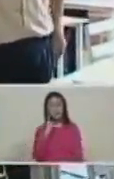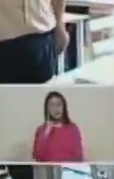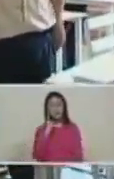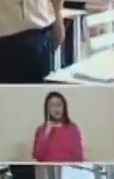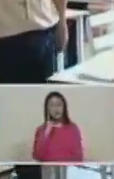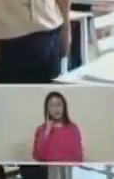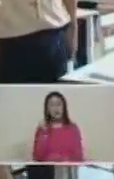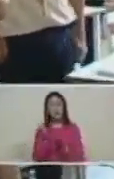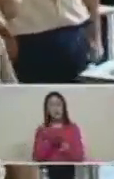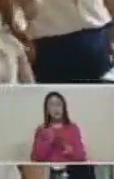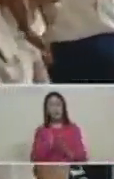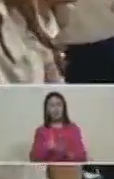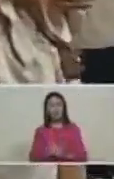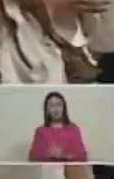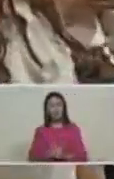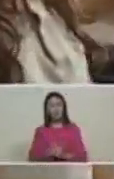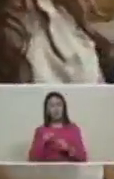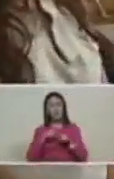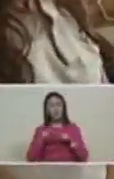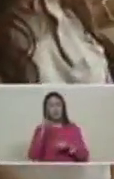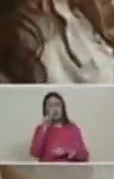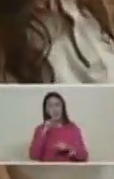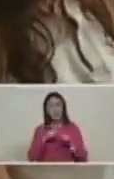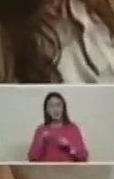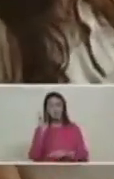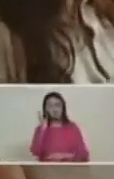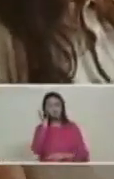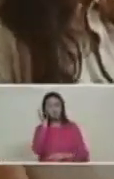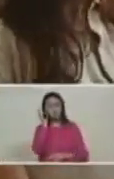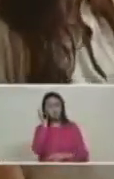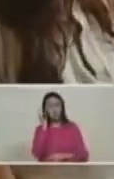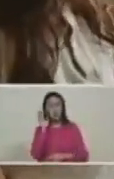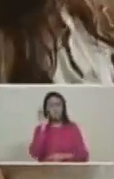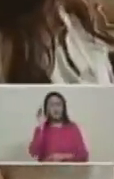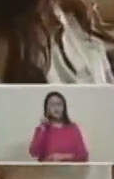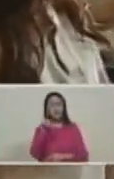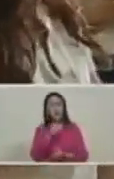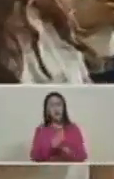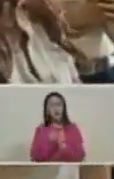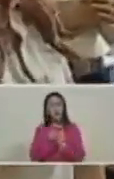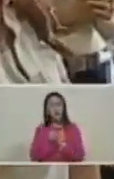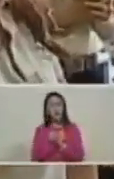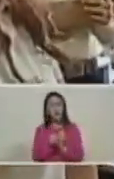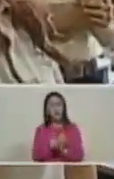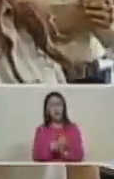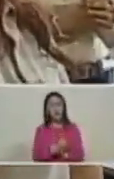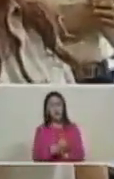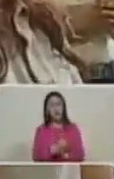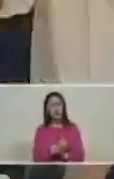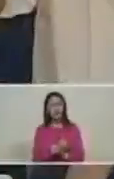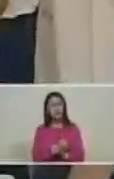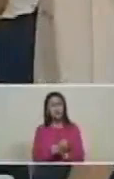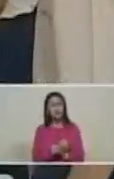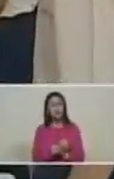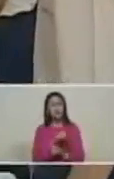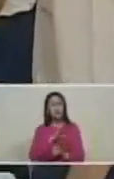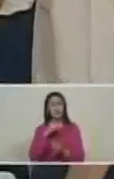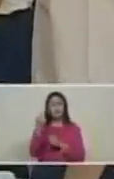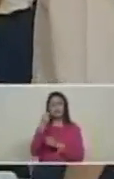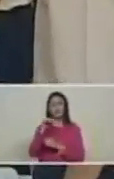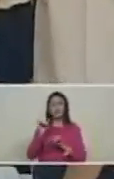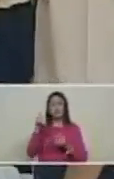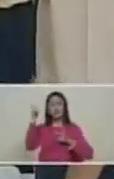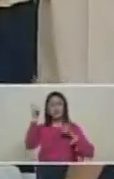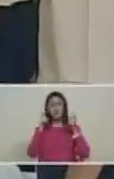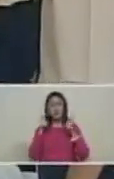los estudiantes, de los niños y niñas de la patria, porque es el amor, es el legado de nuestro gigante Chávez, es